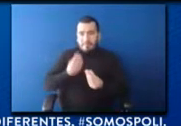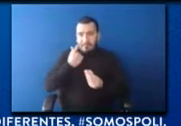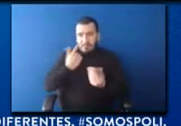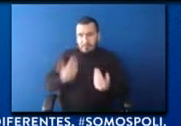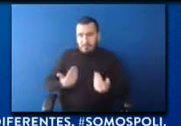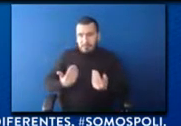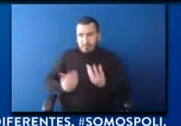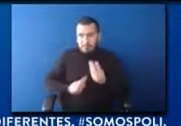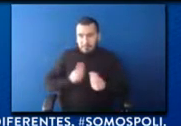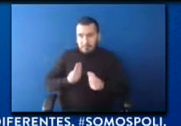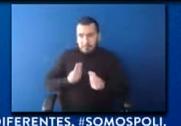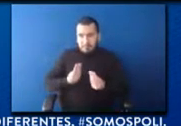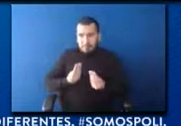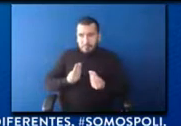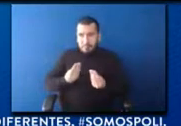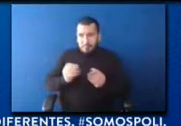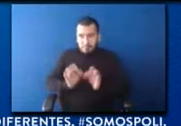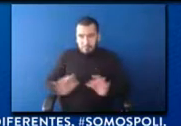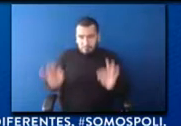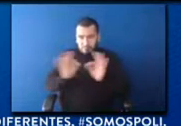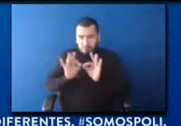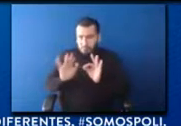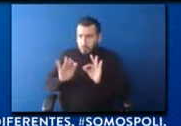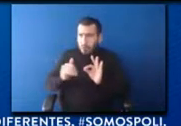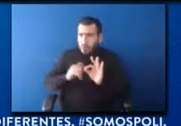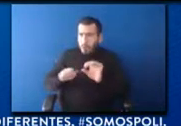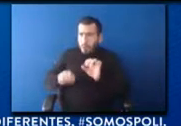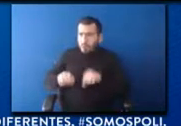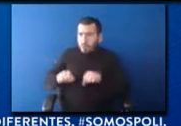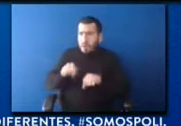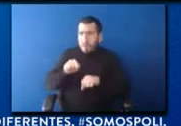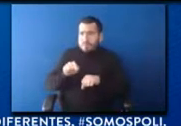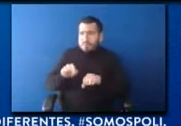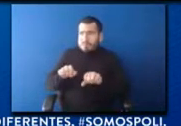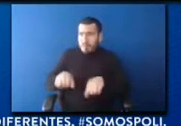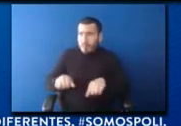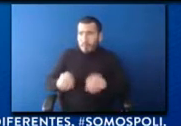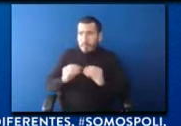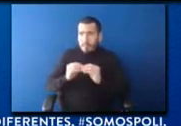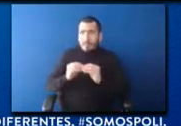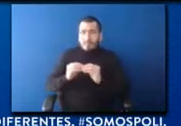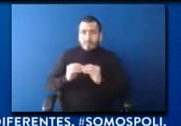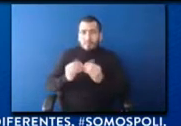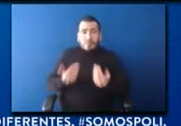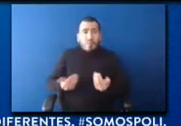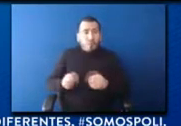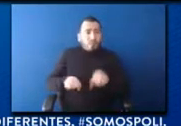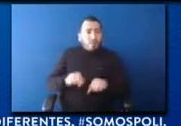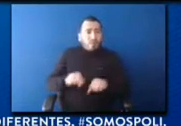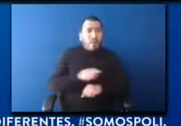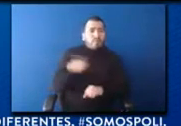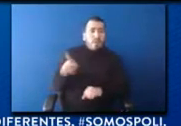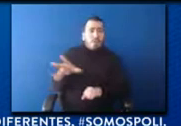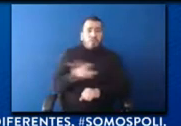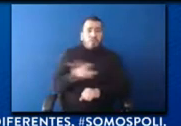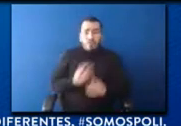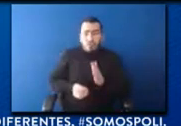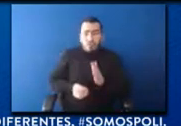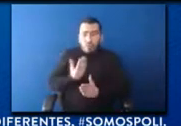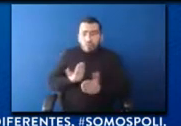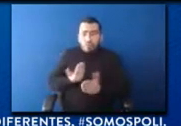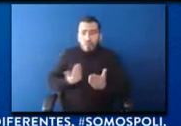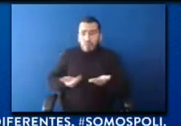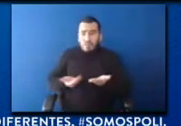la posibilidad de financiar a todo el mundo. Aquí tenemos ejemplos absolutamente de todos los productos y de todos los